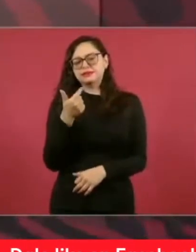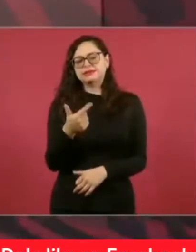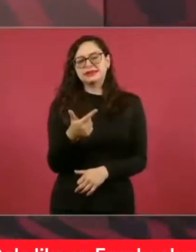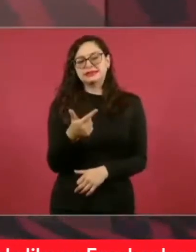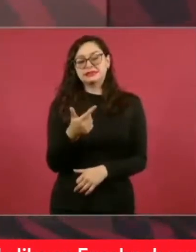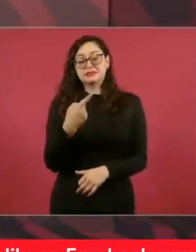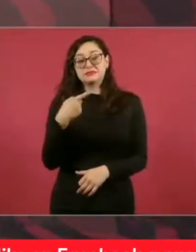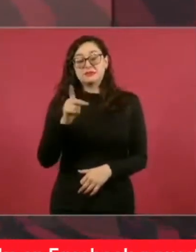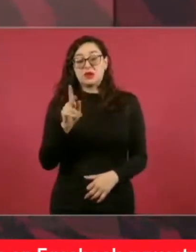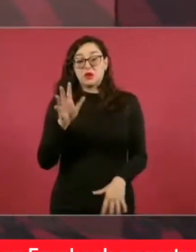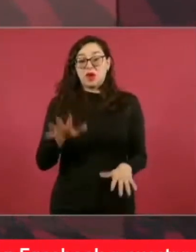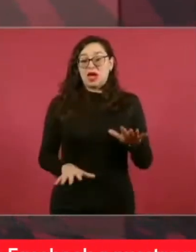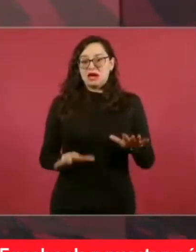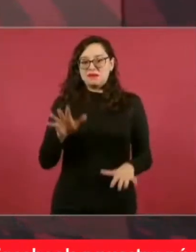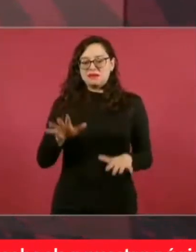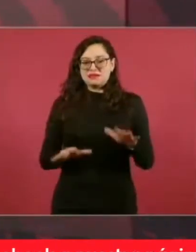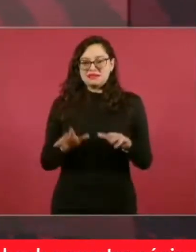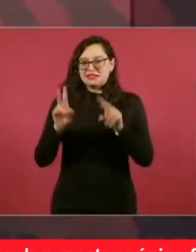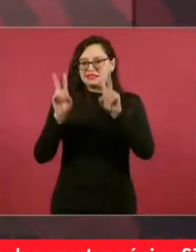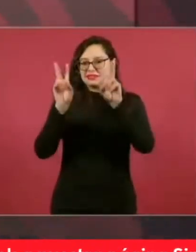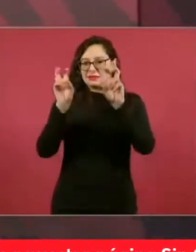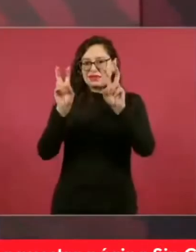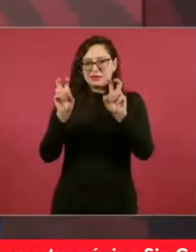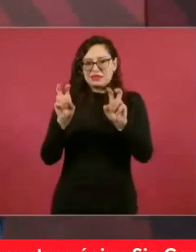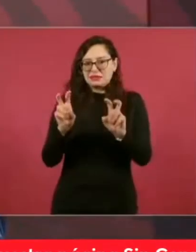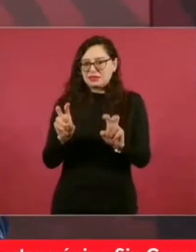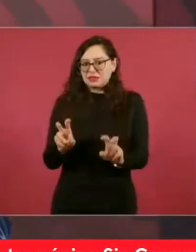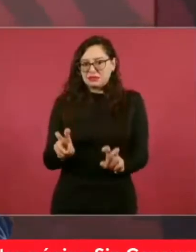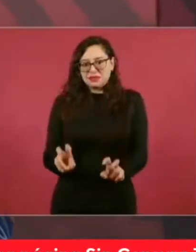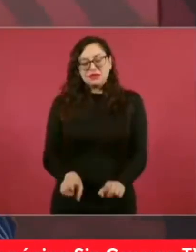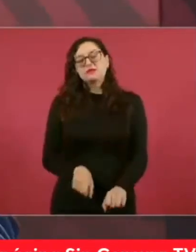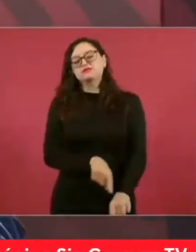hay muchos asuntos se pasa